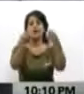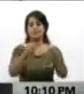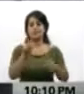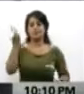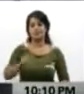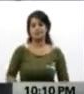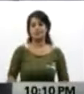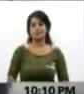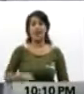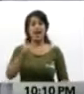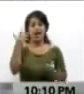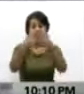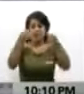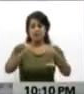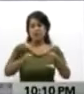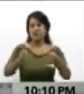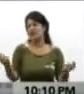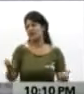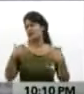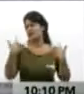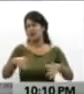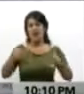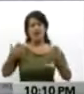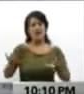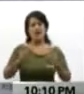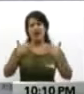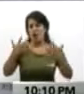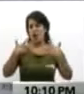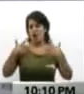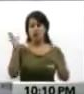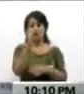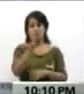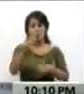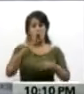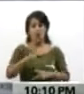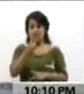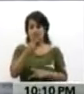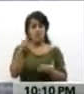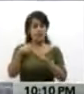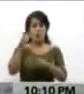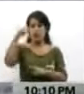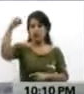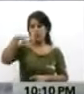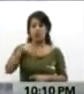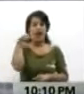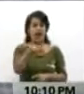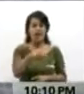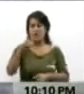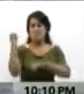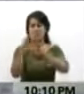sin luz eléctrica, un centro para reeducar vagos maleantes y reclusos de alta peligrosidad. Año